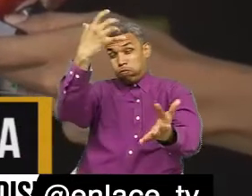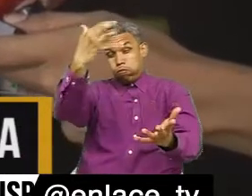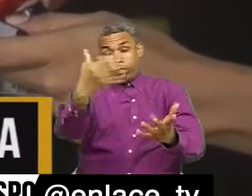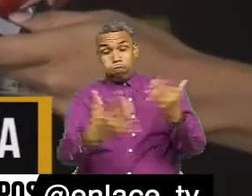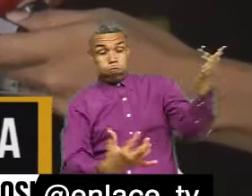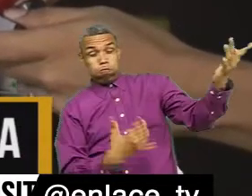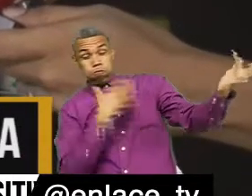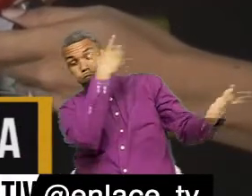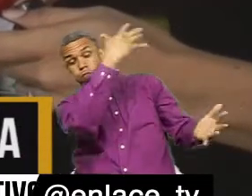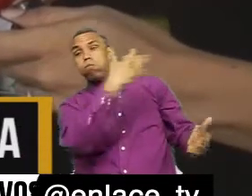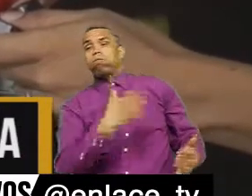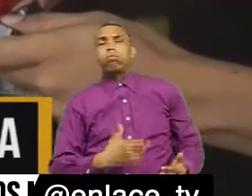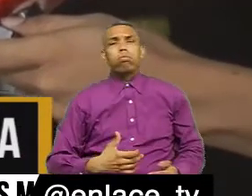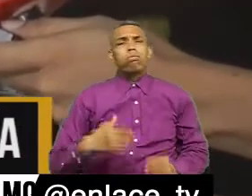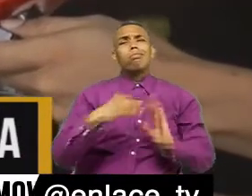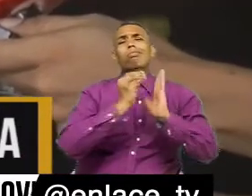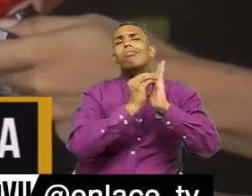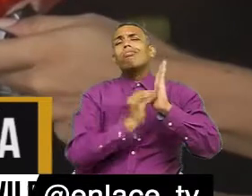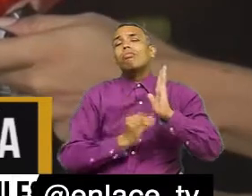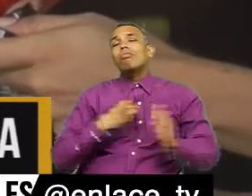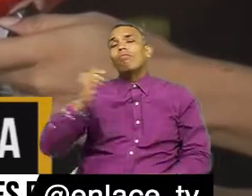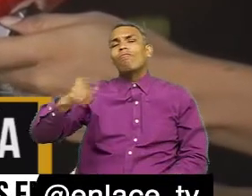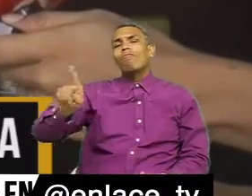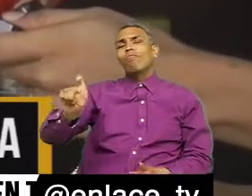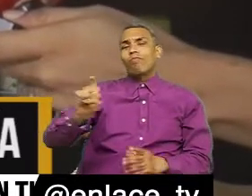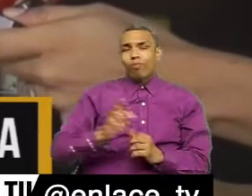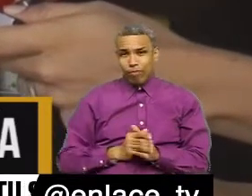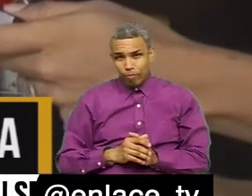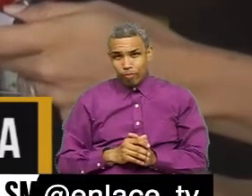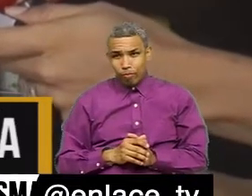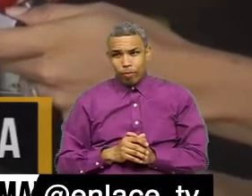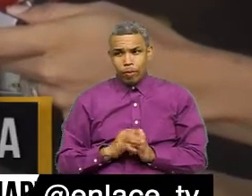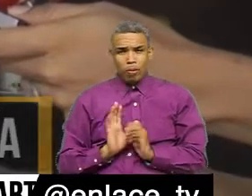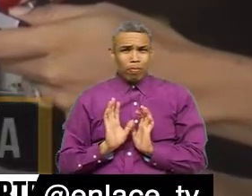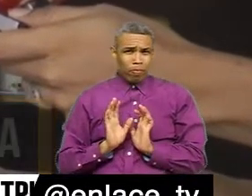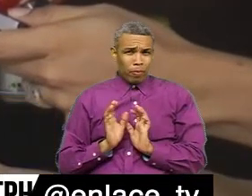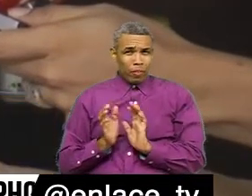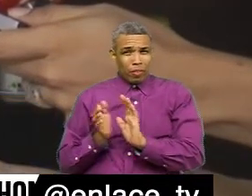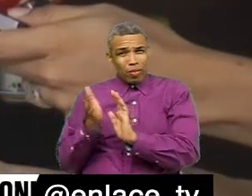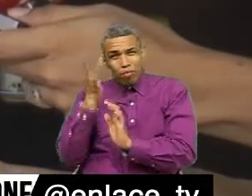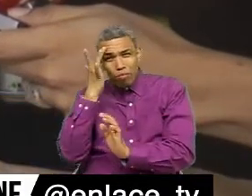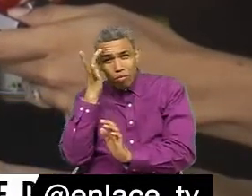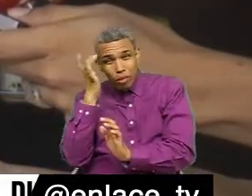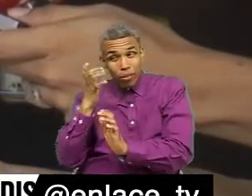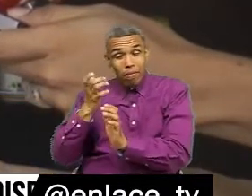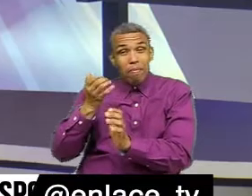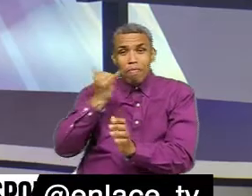ciudad, lo que convierte pues en puntos y focos fáciles para este tipo de incendios.